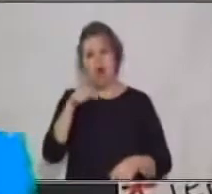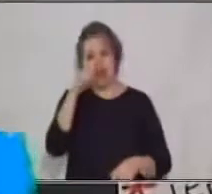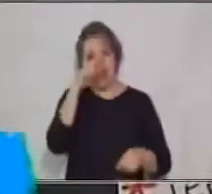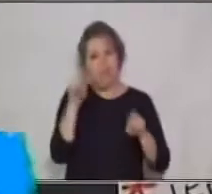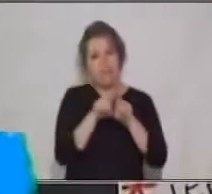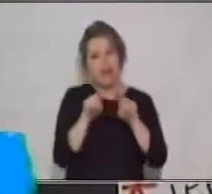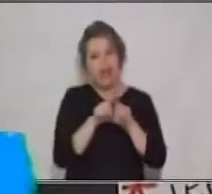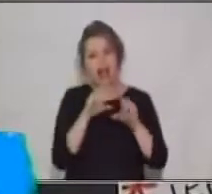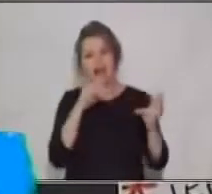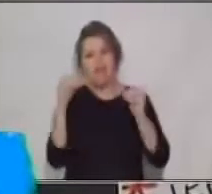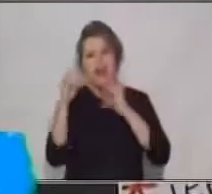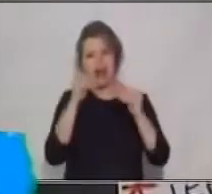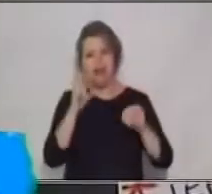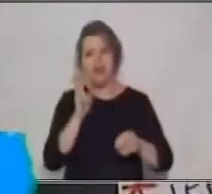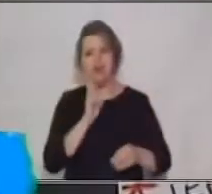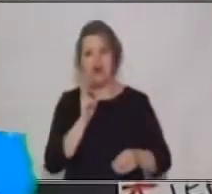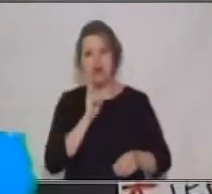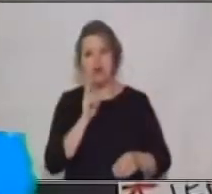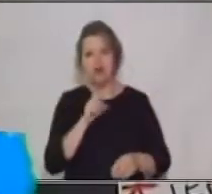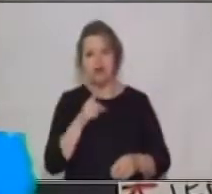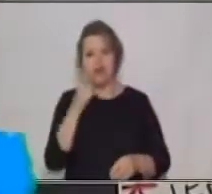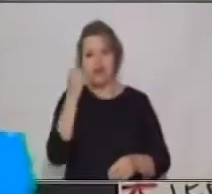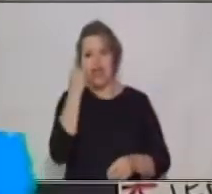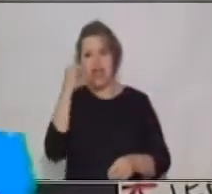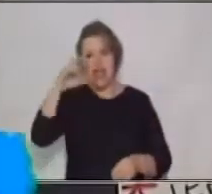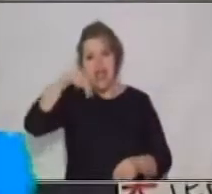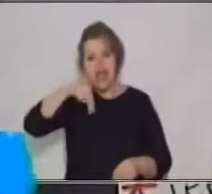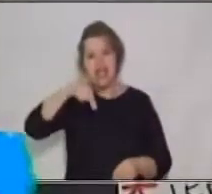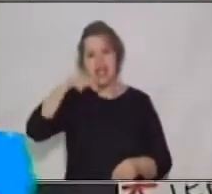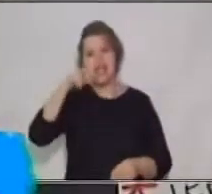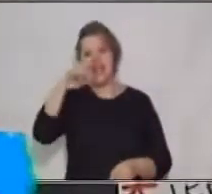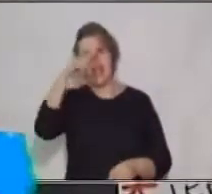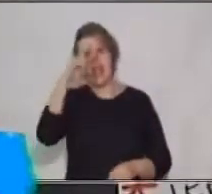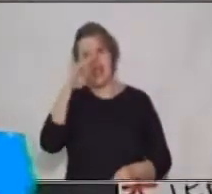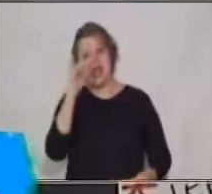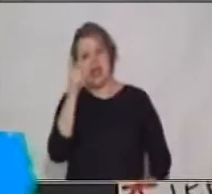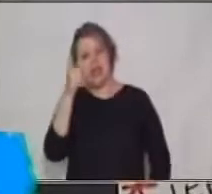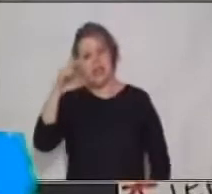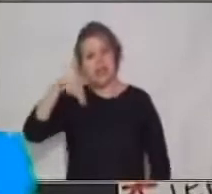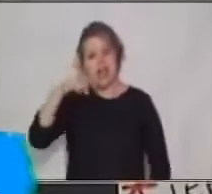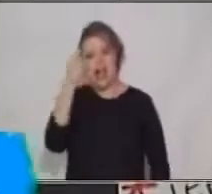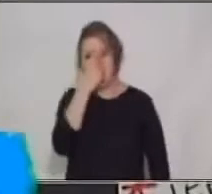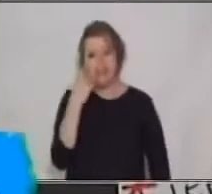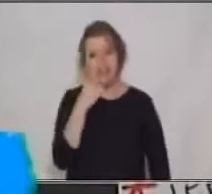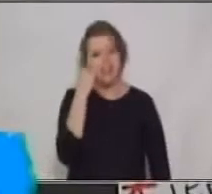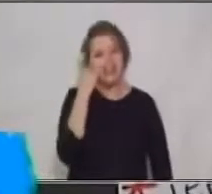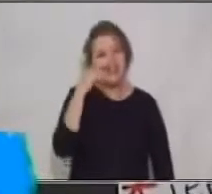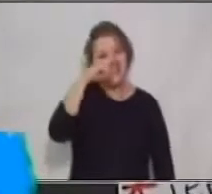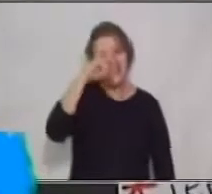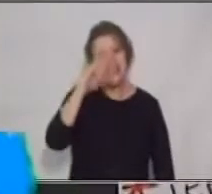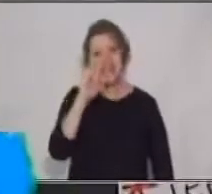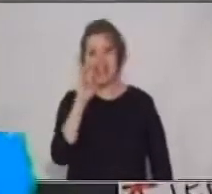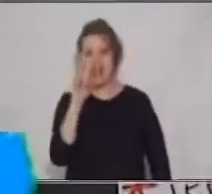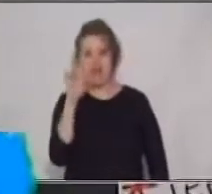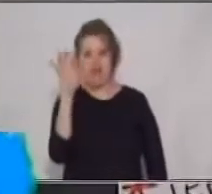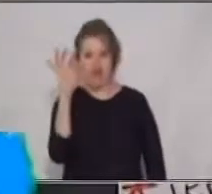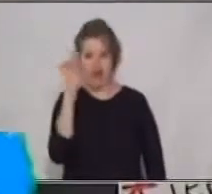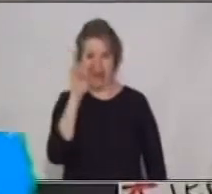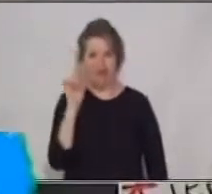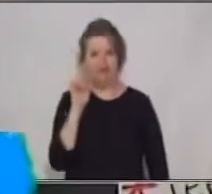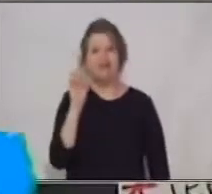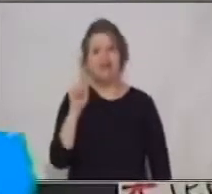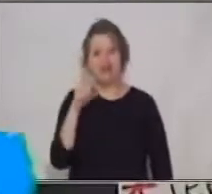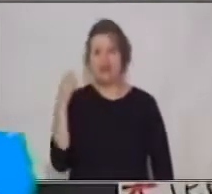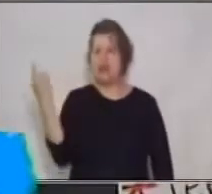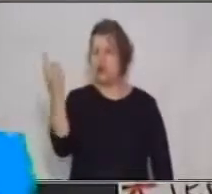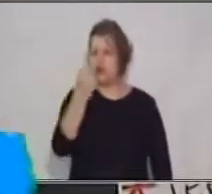hablar nosotros de los verbos intransitivos? Va a ser lo contrario a los transitivos. Resulta que los verbos intransitivos van a ser